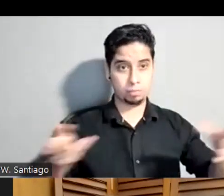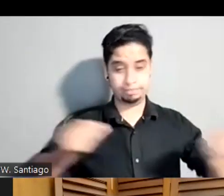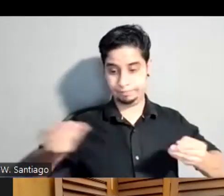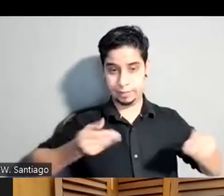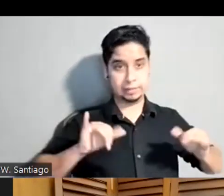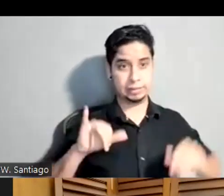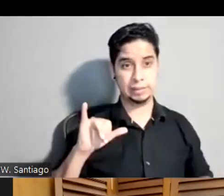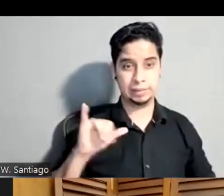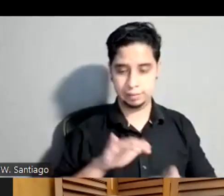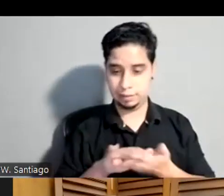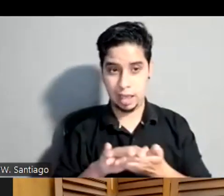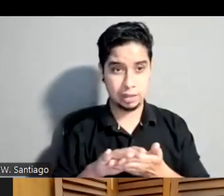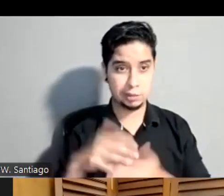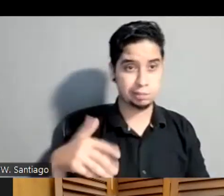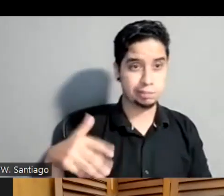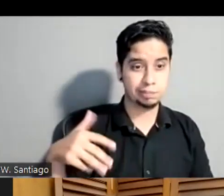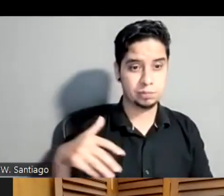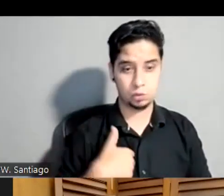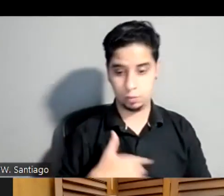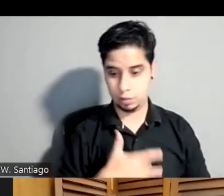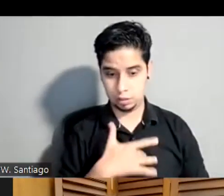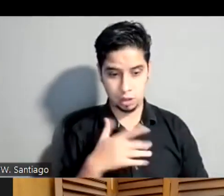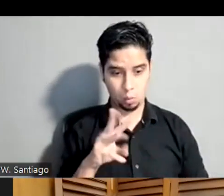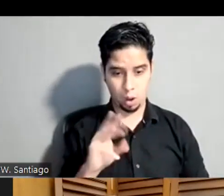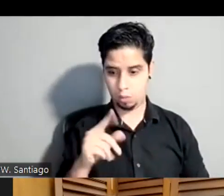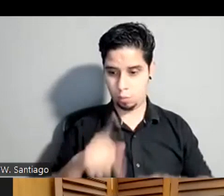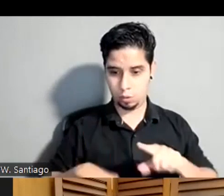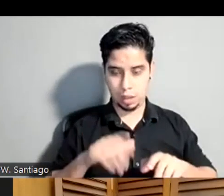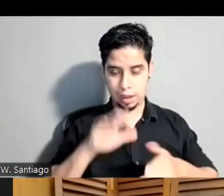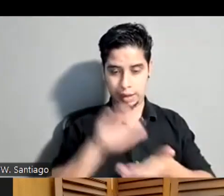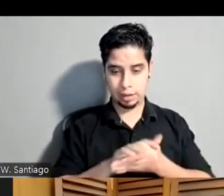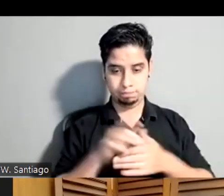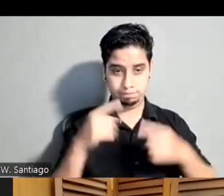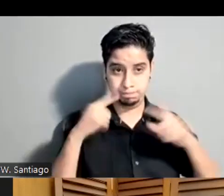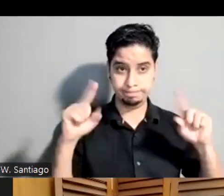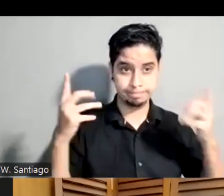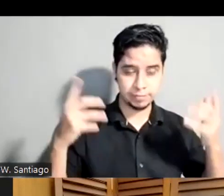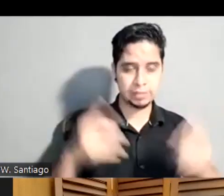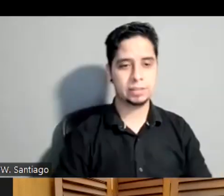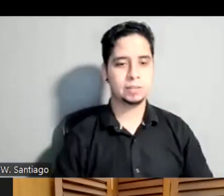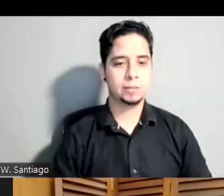bien chéveres, o sea, era como que wow, no lo podía creer.